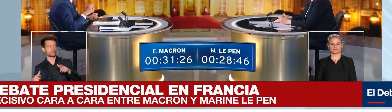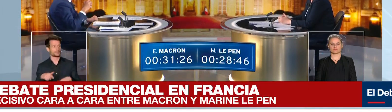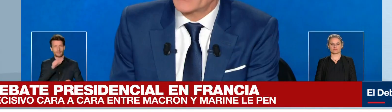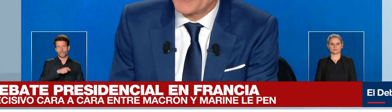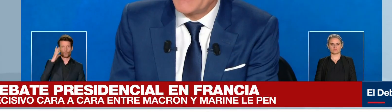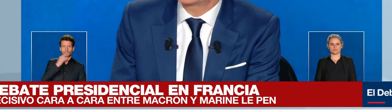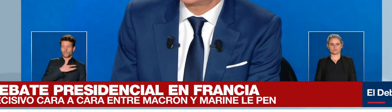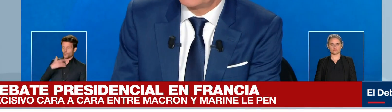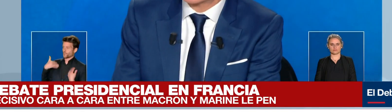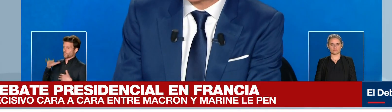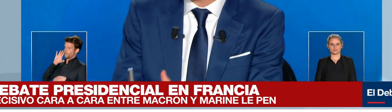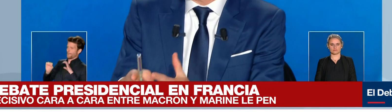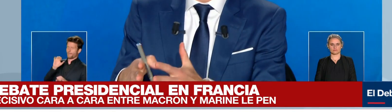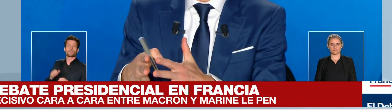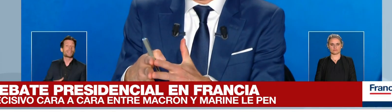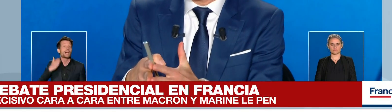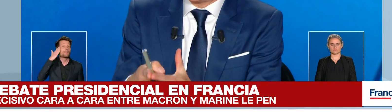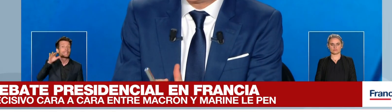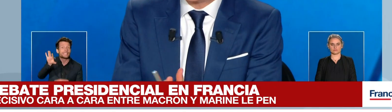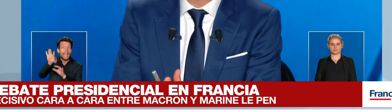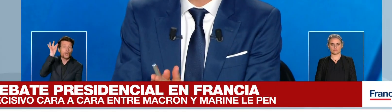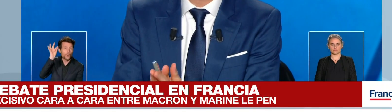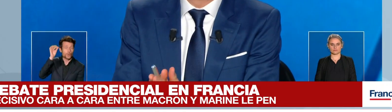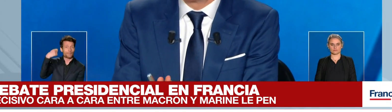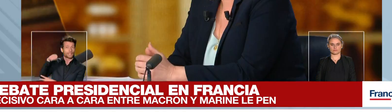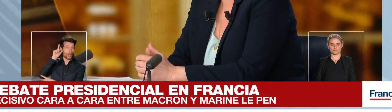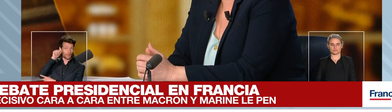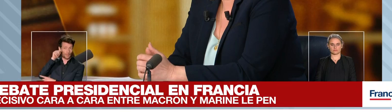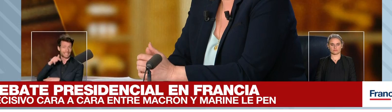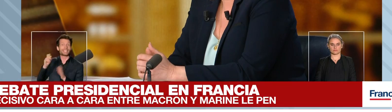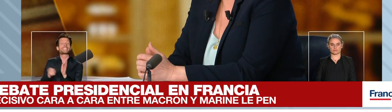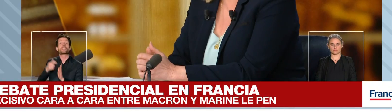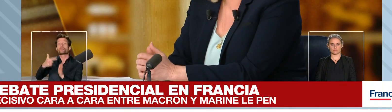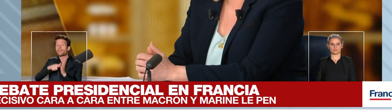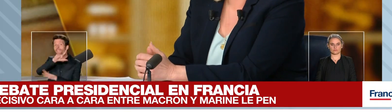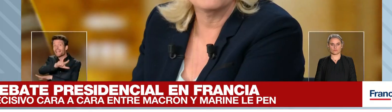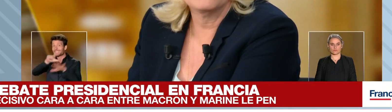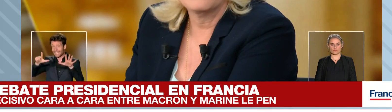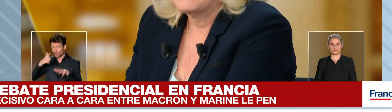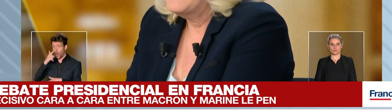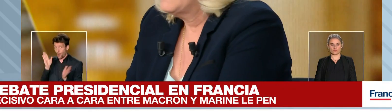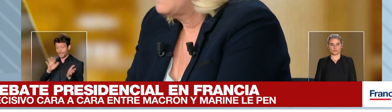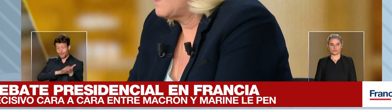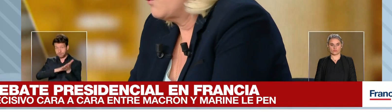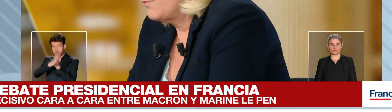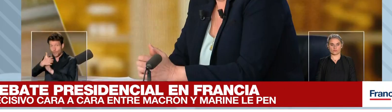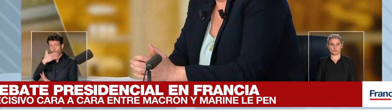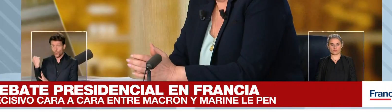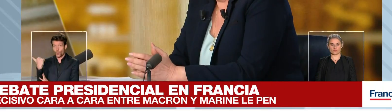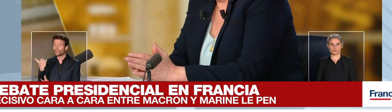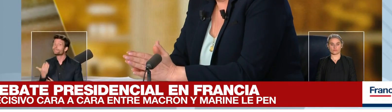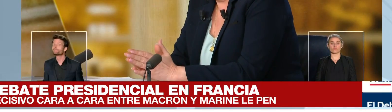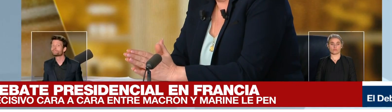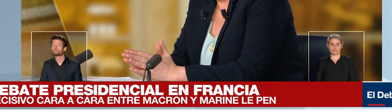Si usted es elegida presidenta en 2027, ¿el hospital le irá mejor? Sí, estará mucho